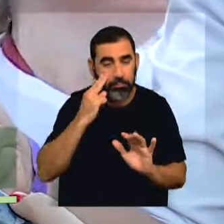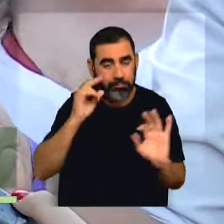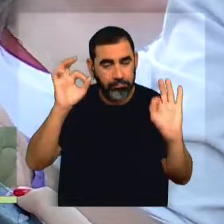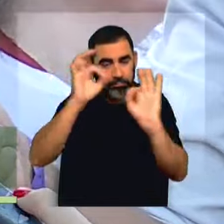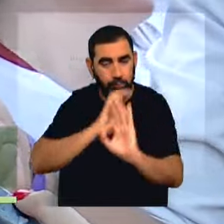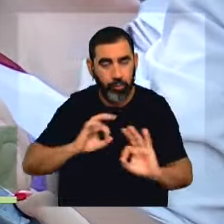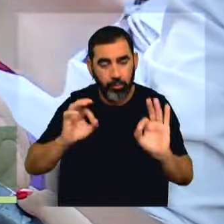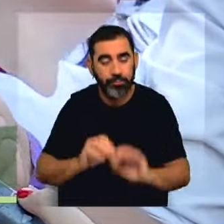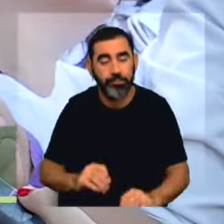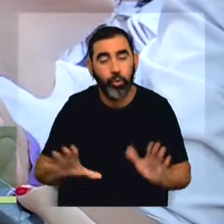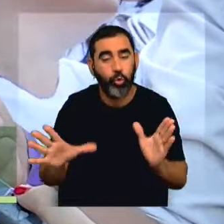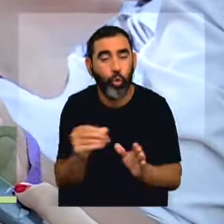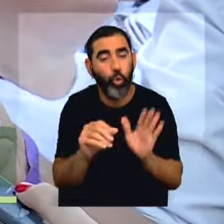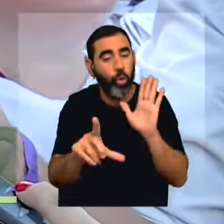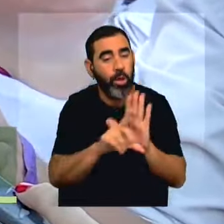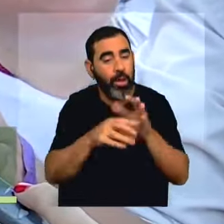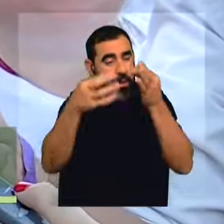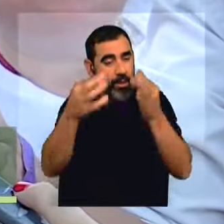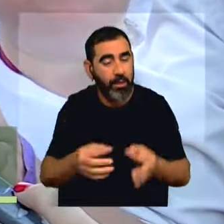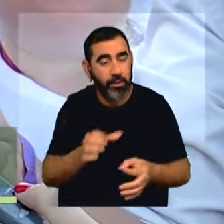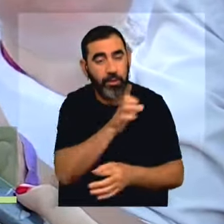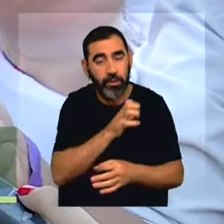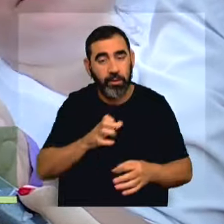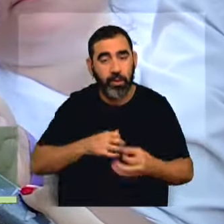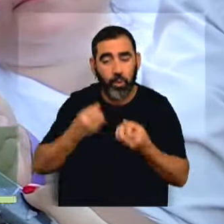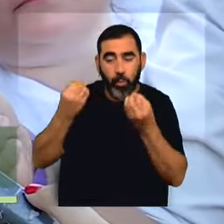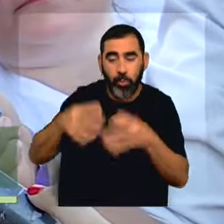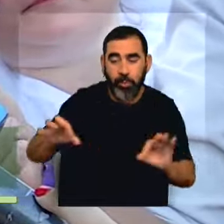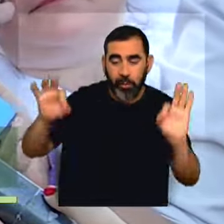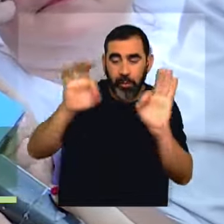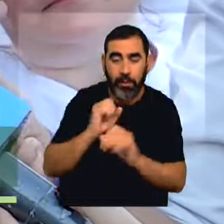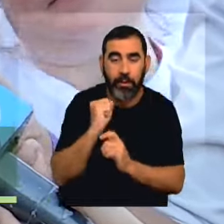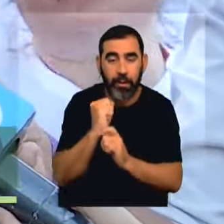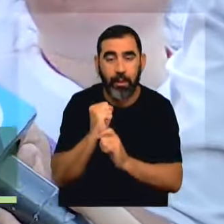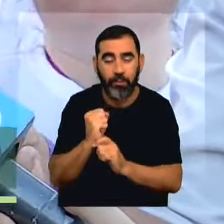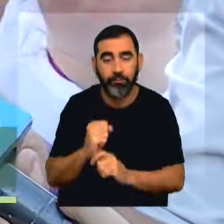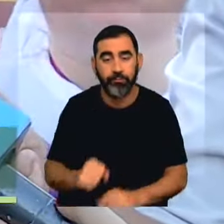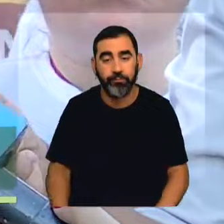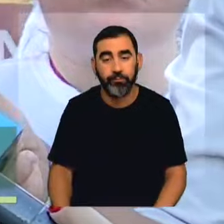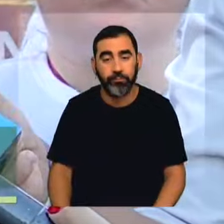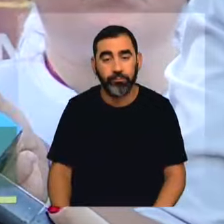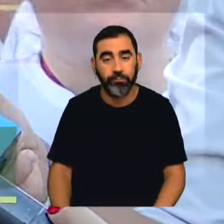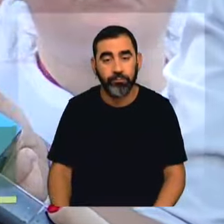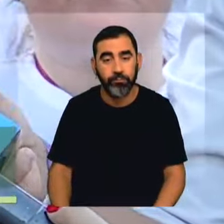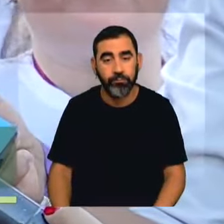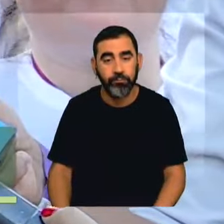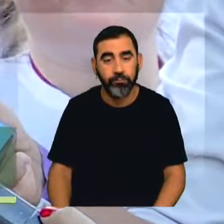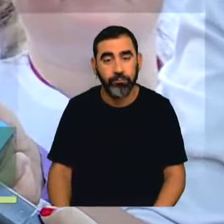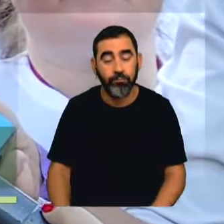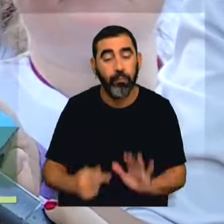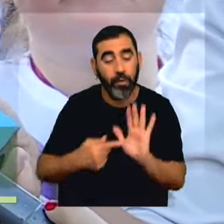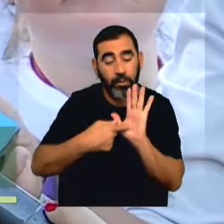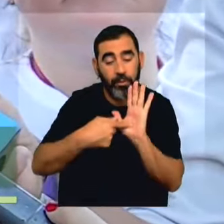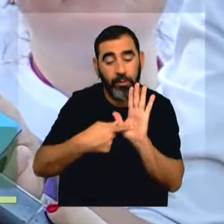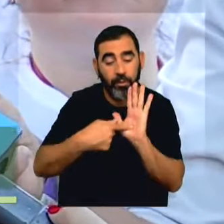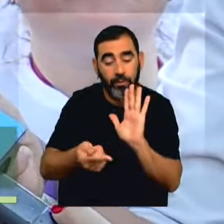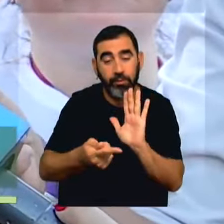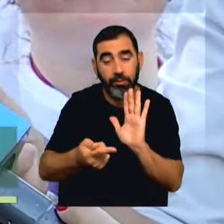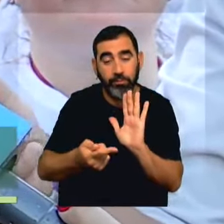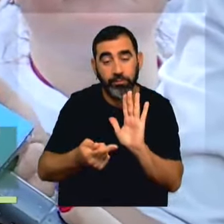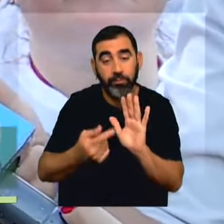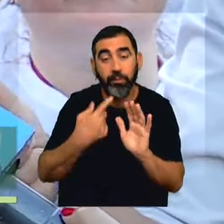ilegítima y que el estado no perdió ni un solo peso y de que se actuó de acuerdo a una resolución que lo que